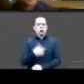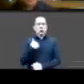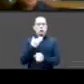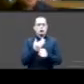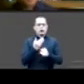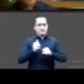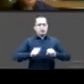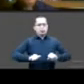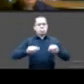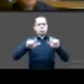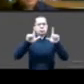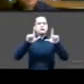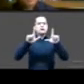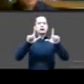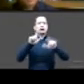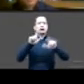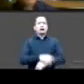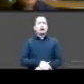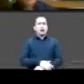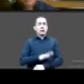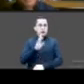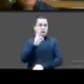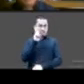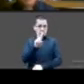Quisiera saber si ya se está viendo.